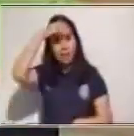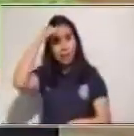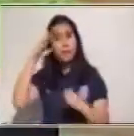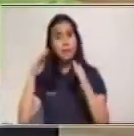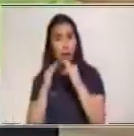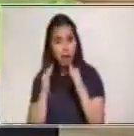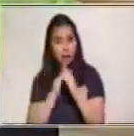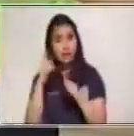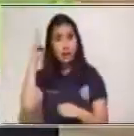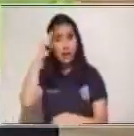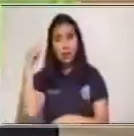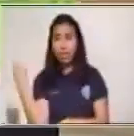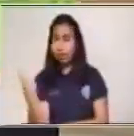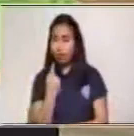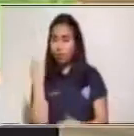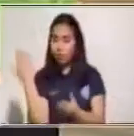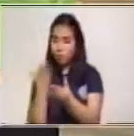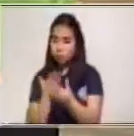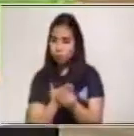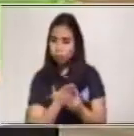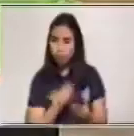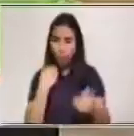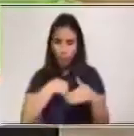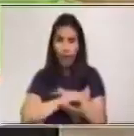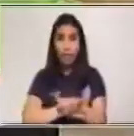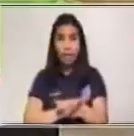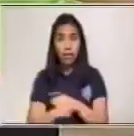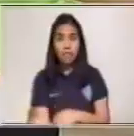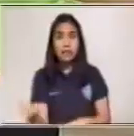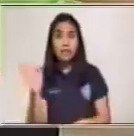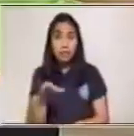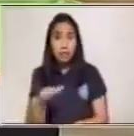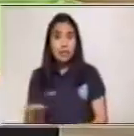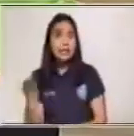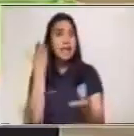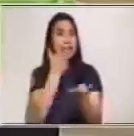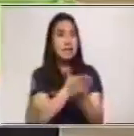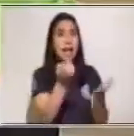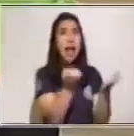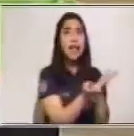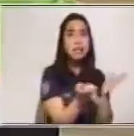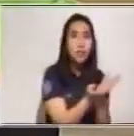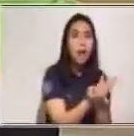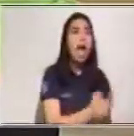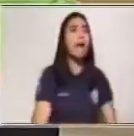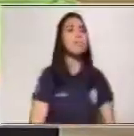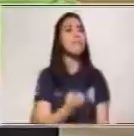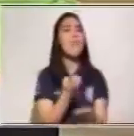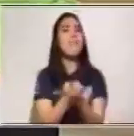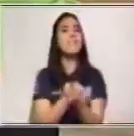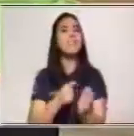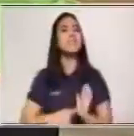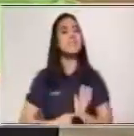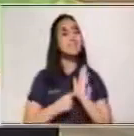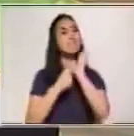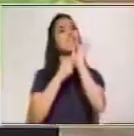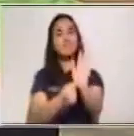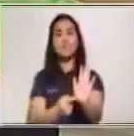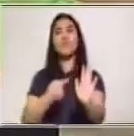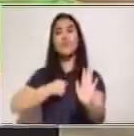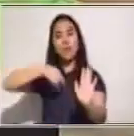todo guardadito para que cuando regresemos a clase, tú ya lo tengas ahí archivado y puedas evidenciar que has aprendido